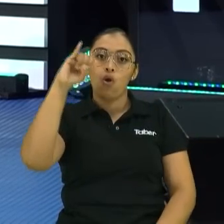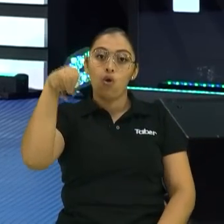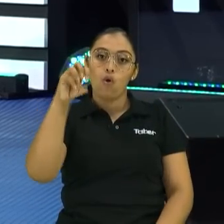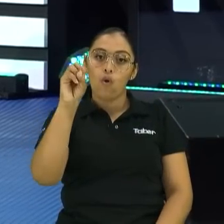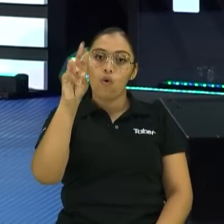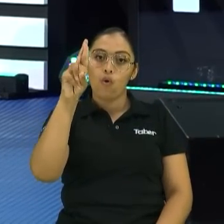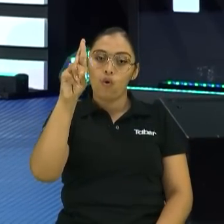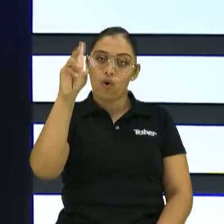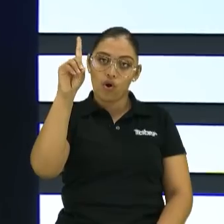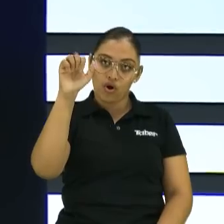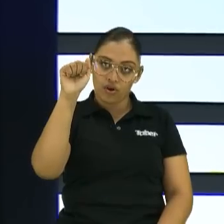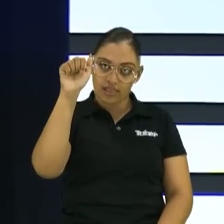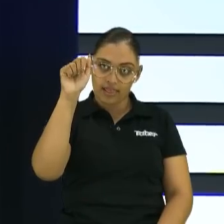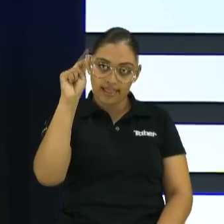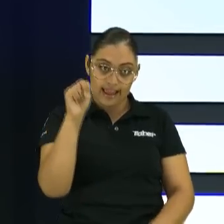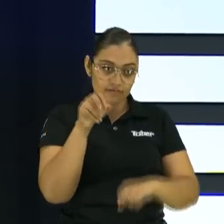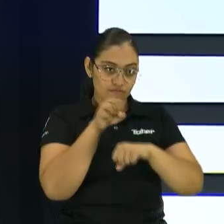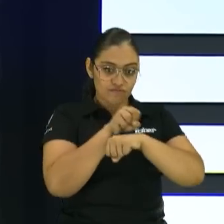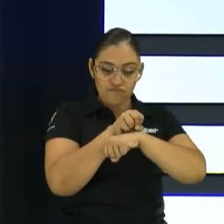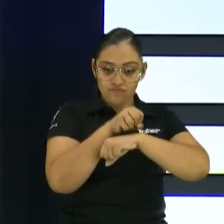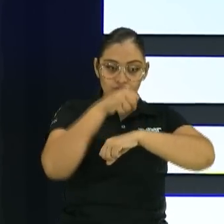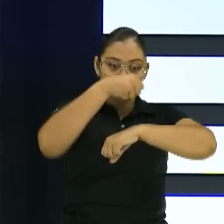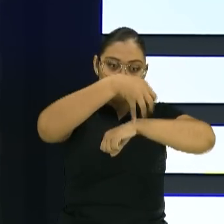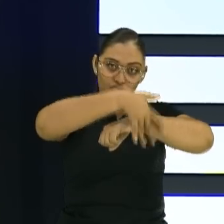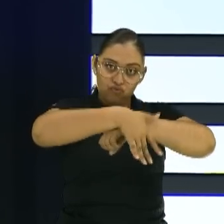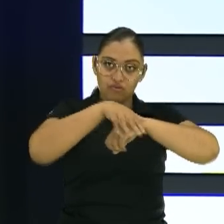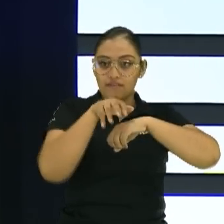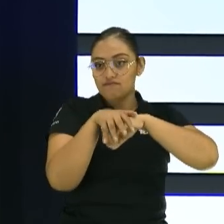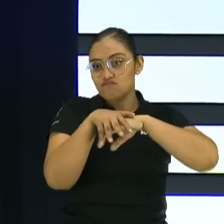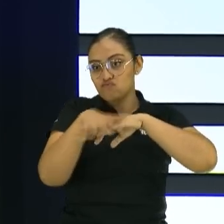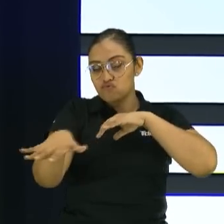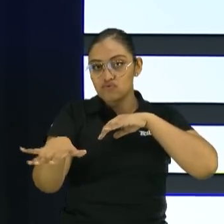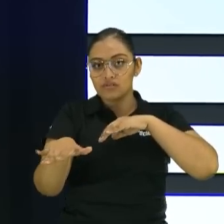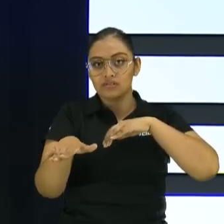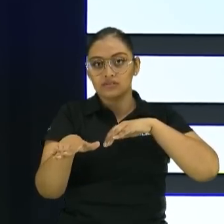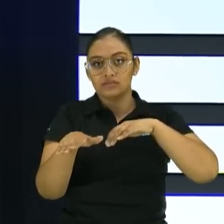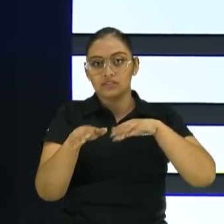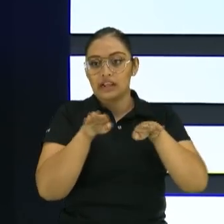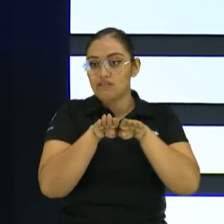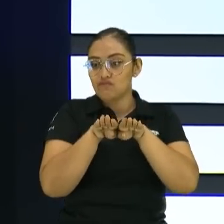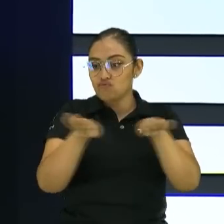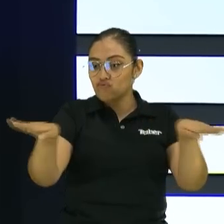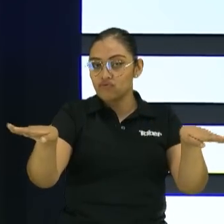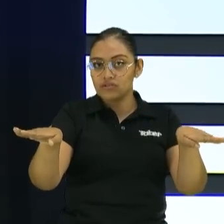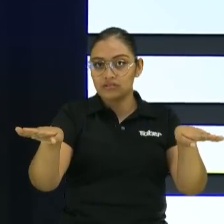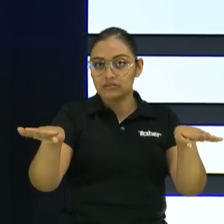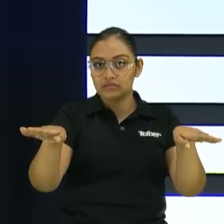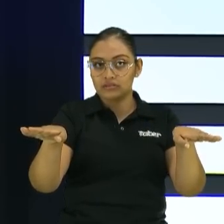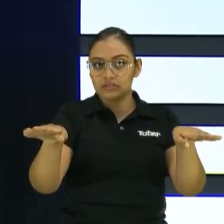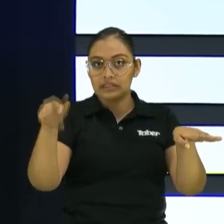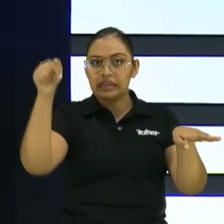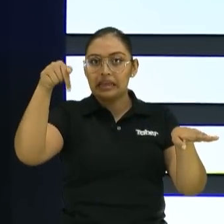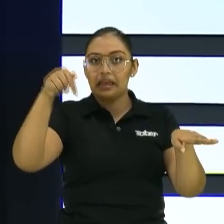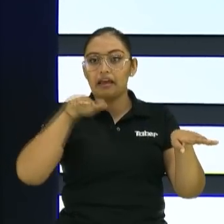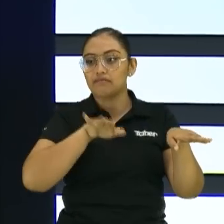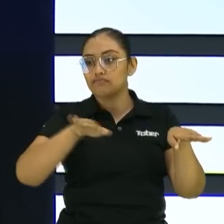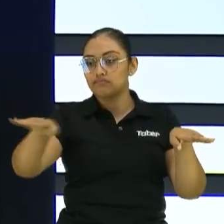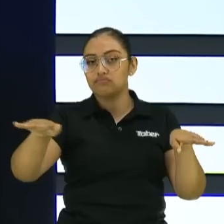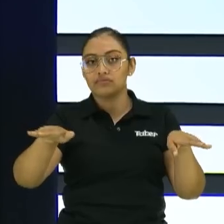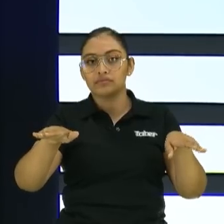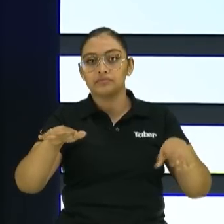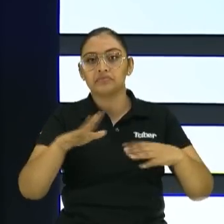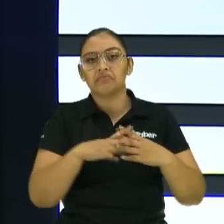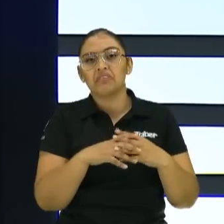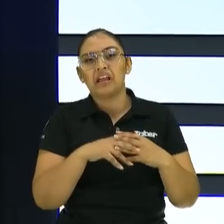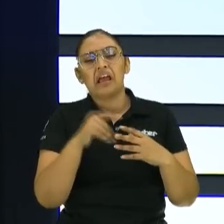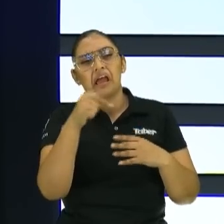y muy puntuales la mayoría del ministerio que podemos leer de Jesús estaba del otro lado donde existe Jordania Pero está bien el turismo